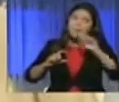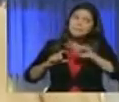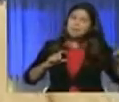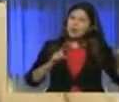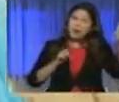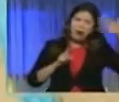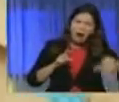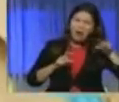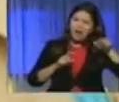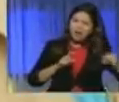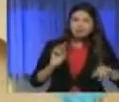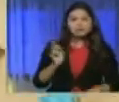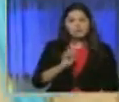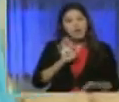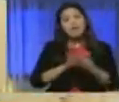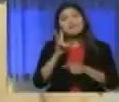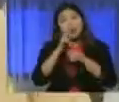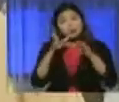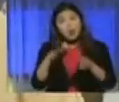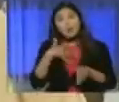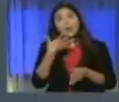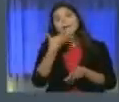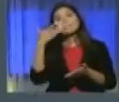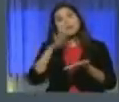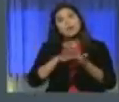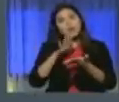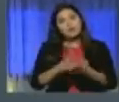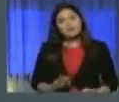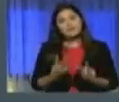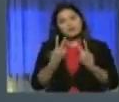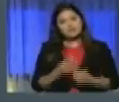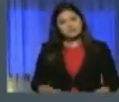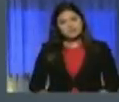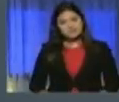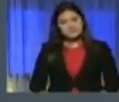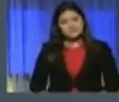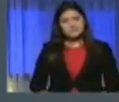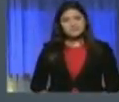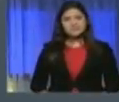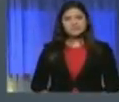los precios para que el venezolano pueda tener una mejor calidad de vida.